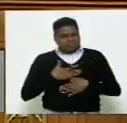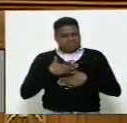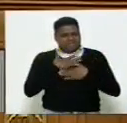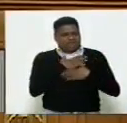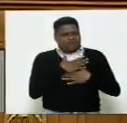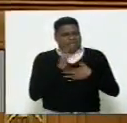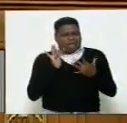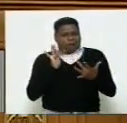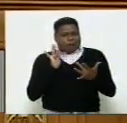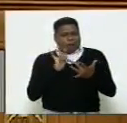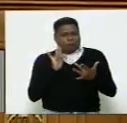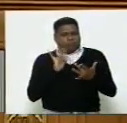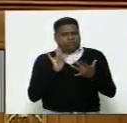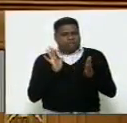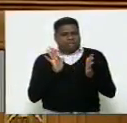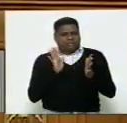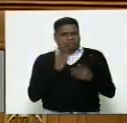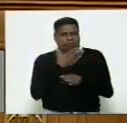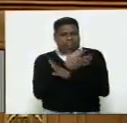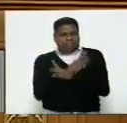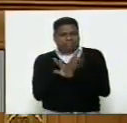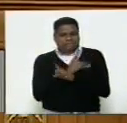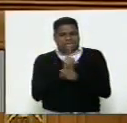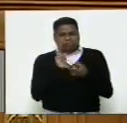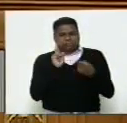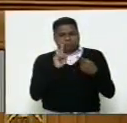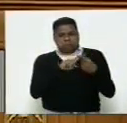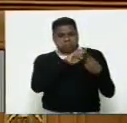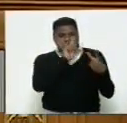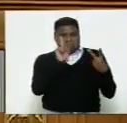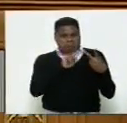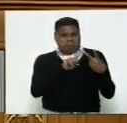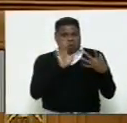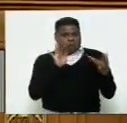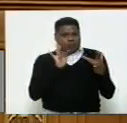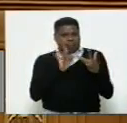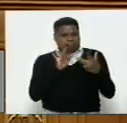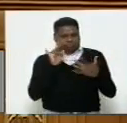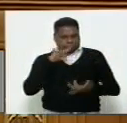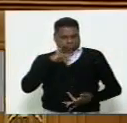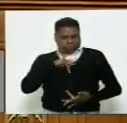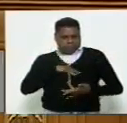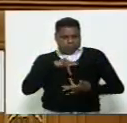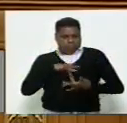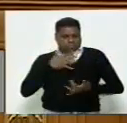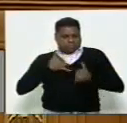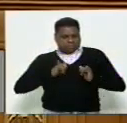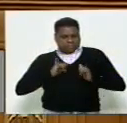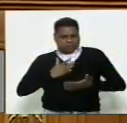contacto con su pareja, que disfruta todo lo que hace, que no tiene miedo,